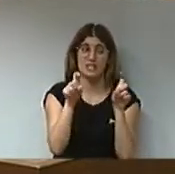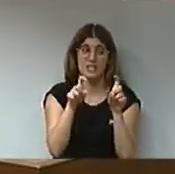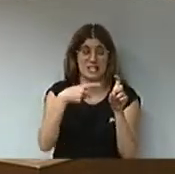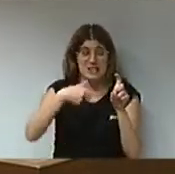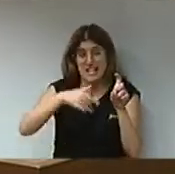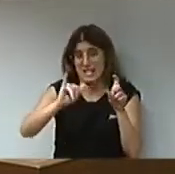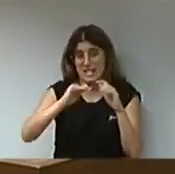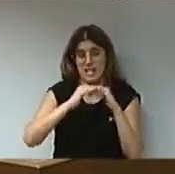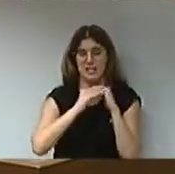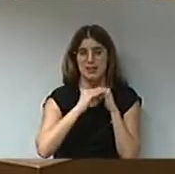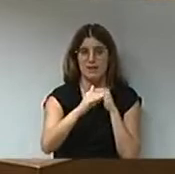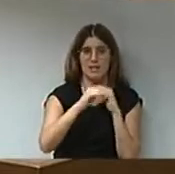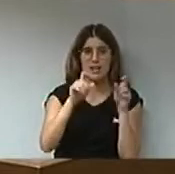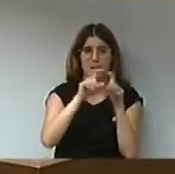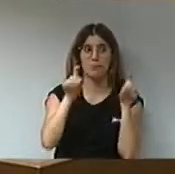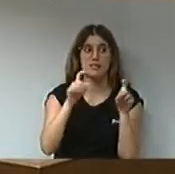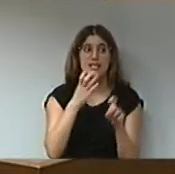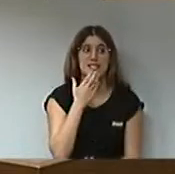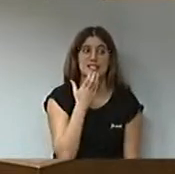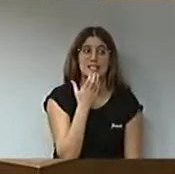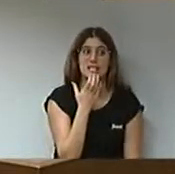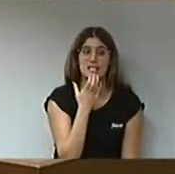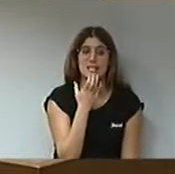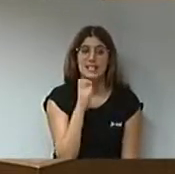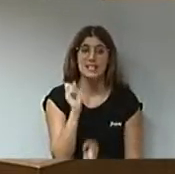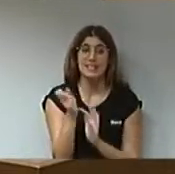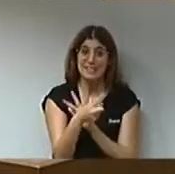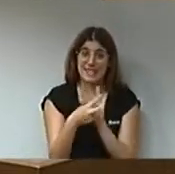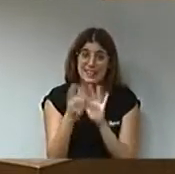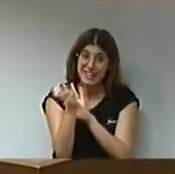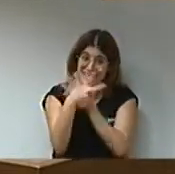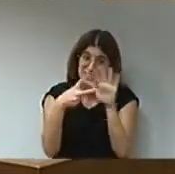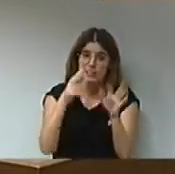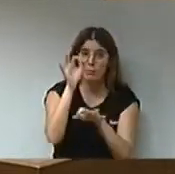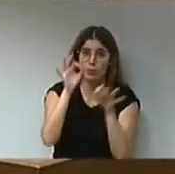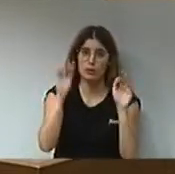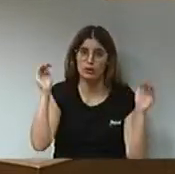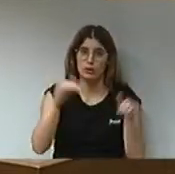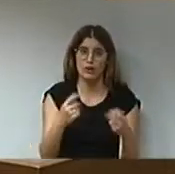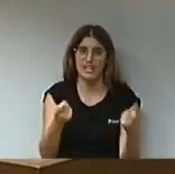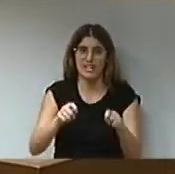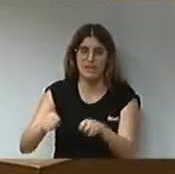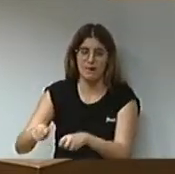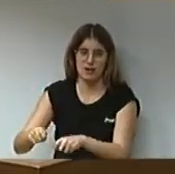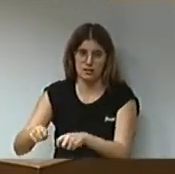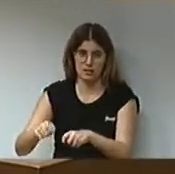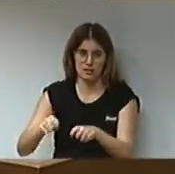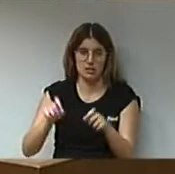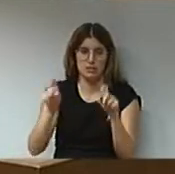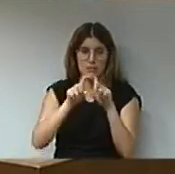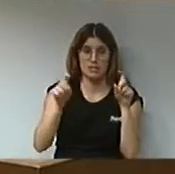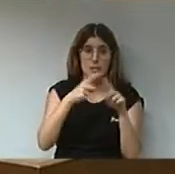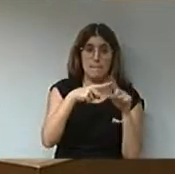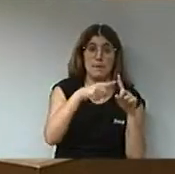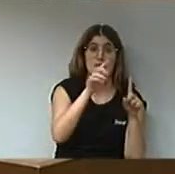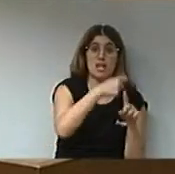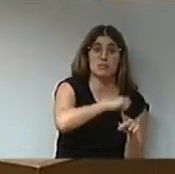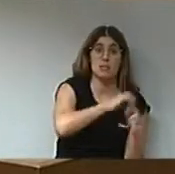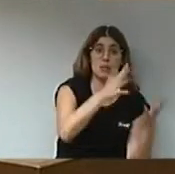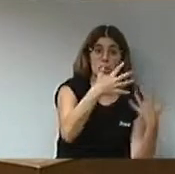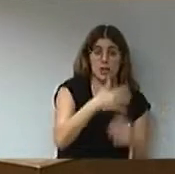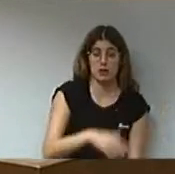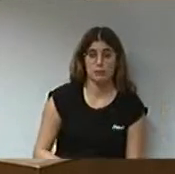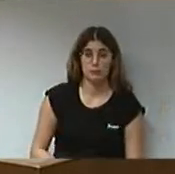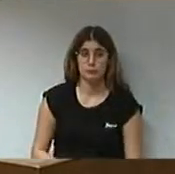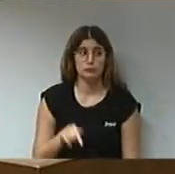tampoco de la estabilidad de las empresas cuando tenemos un 17% de quiebras empresariales y la media española está en un 10%.